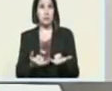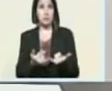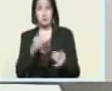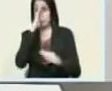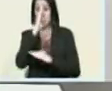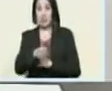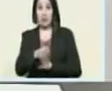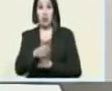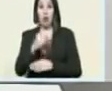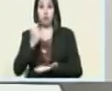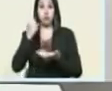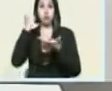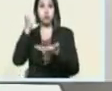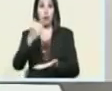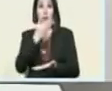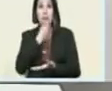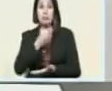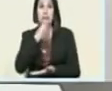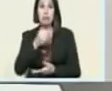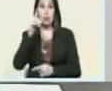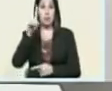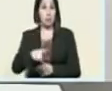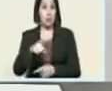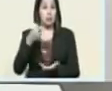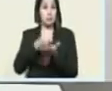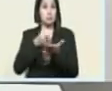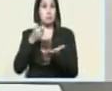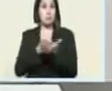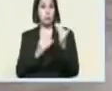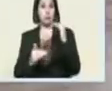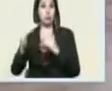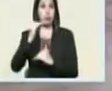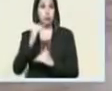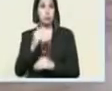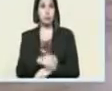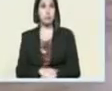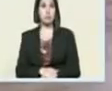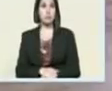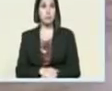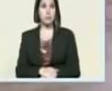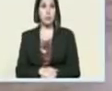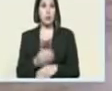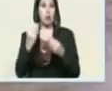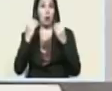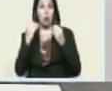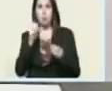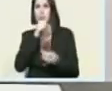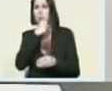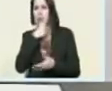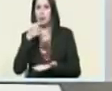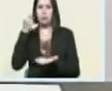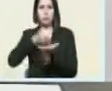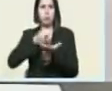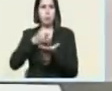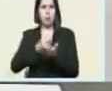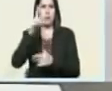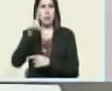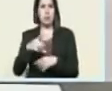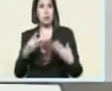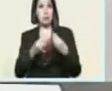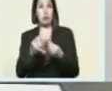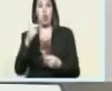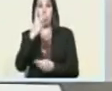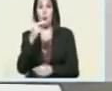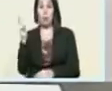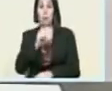influencia directa en los aguinaldos. En el caso de los pensionados y pensionadas, tiene influencia directa en los